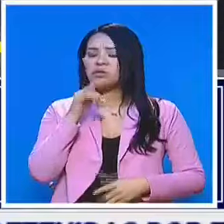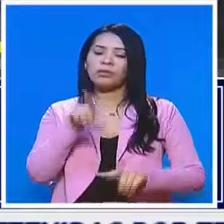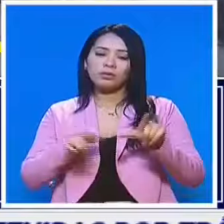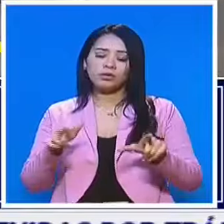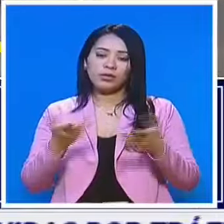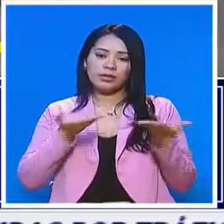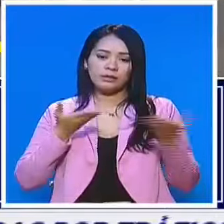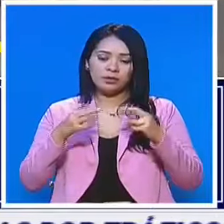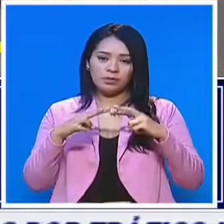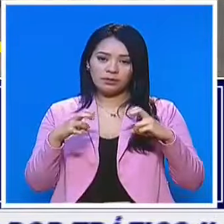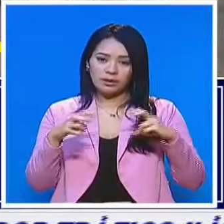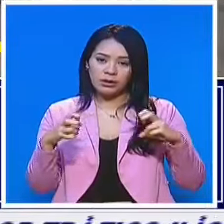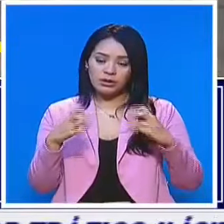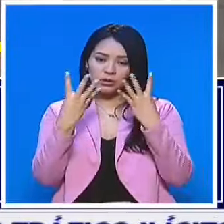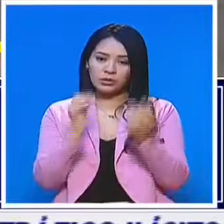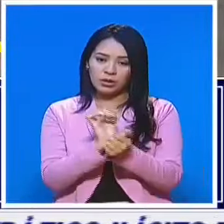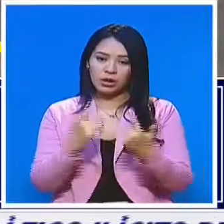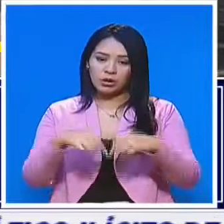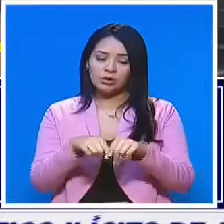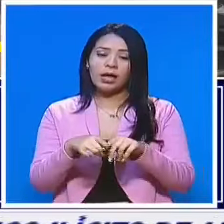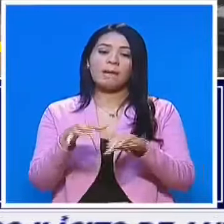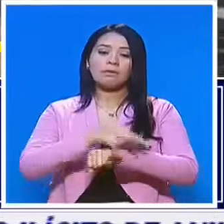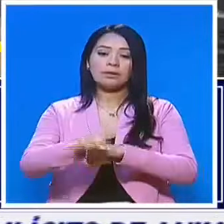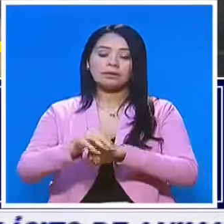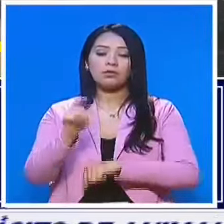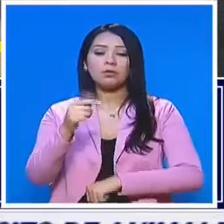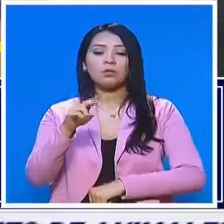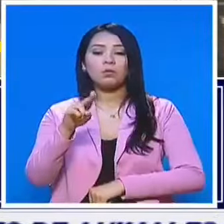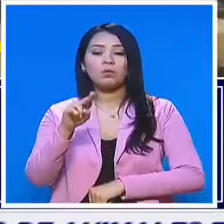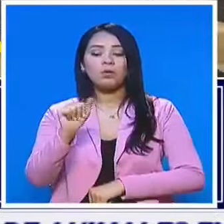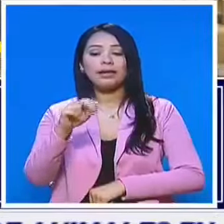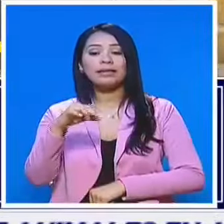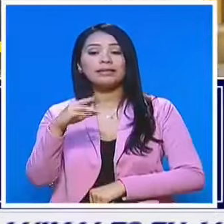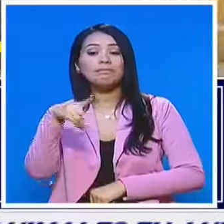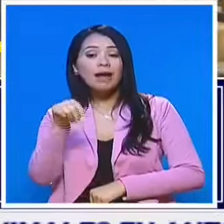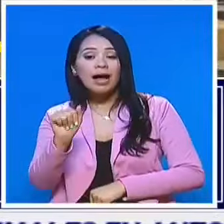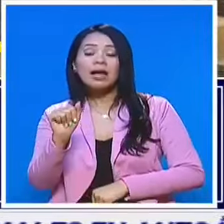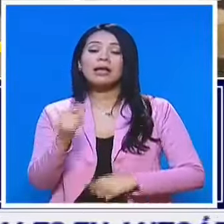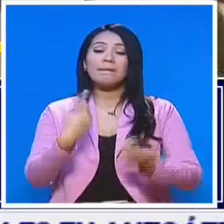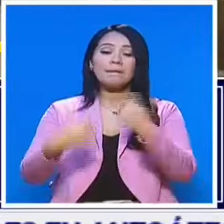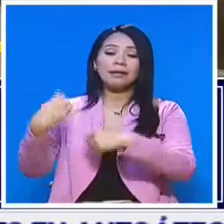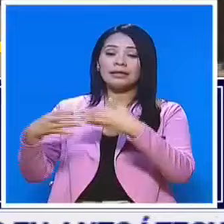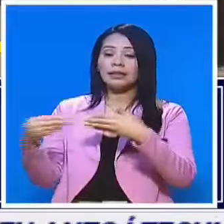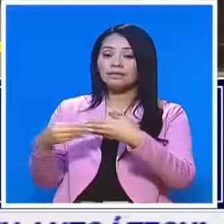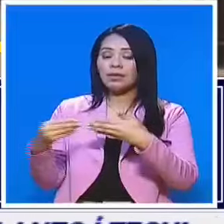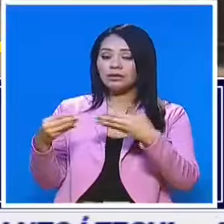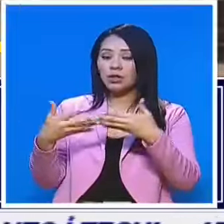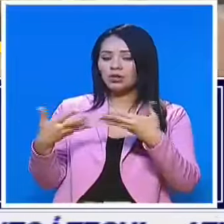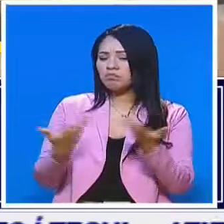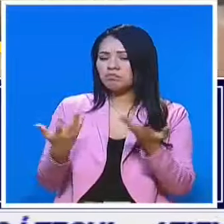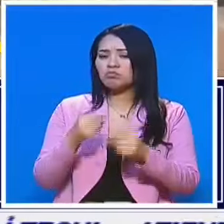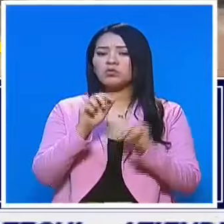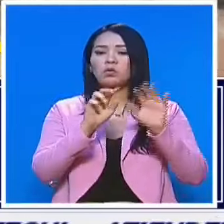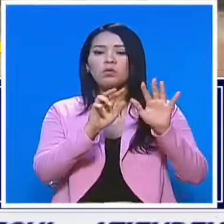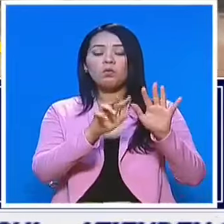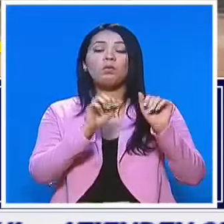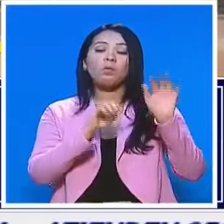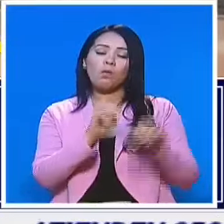del servicio de investigación penal del municipio guanipa presuntamente se dedicaban a comercializar la divisa estadounidense 48